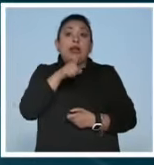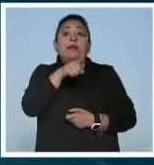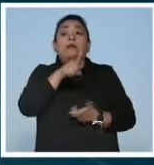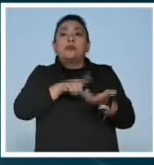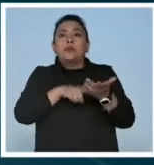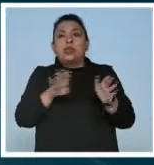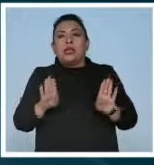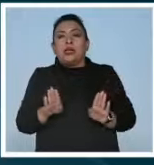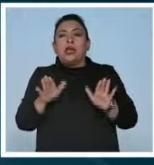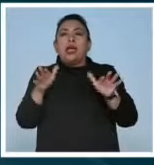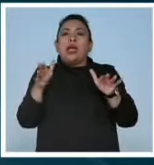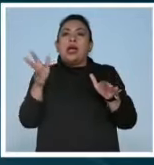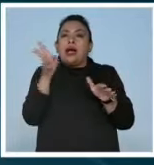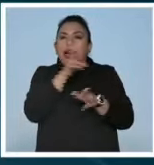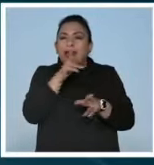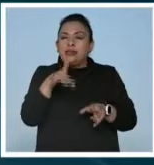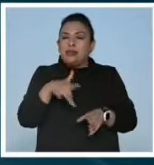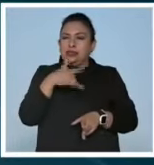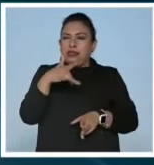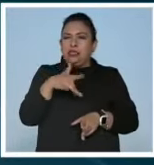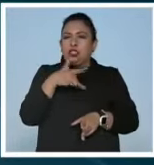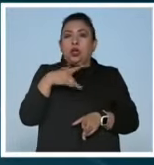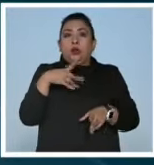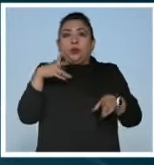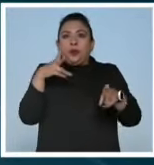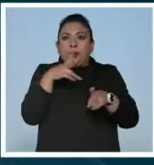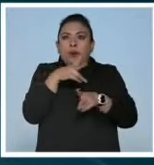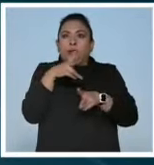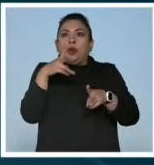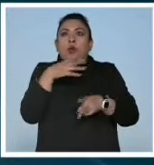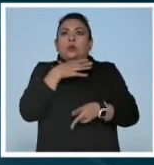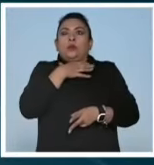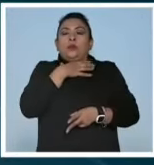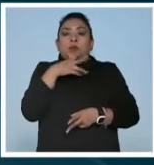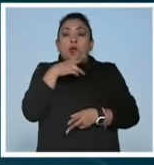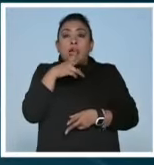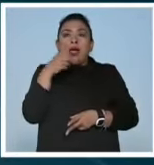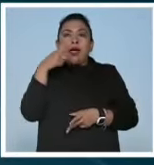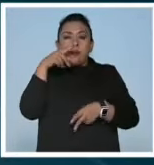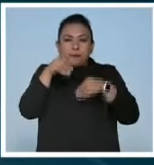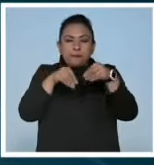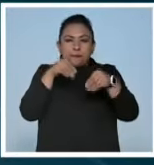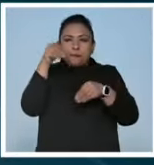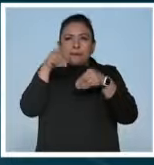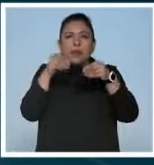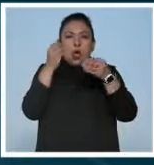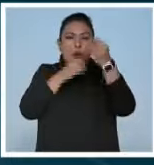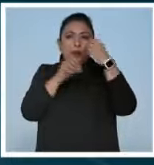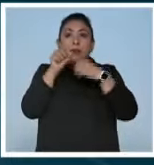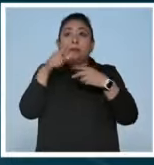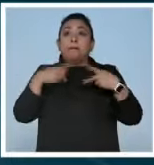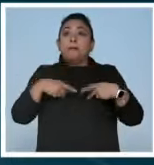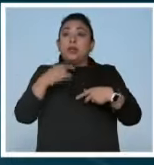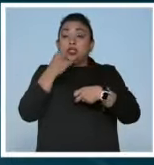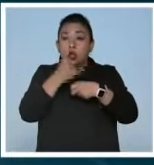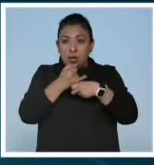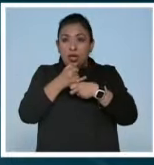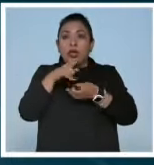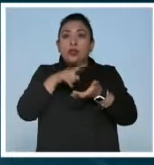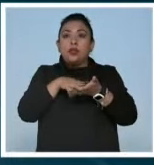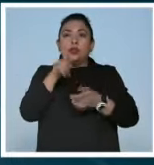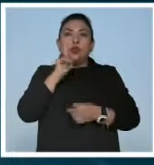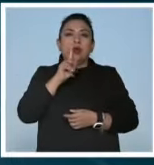de elementos como el aire y las sensaciones como la hiperventilación o la asfixia, se construyó el montaje, así como los personajes que